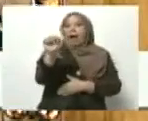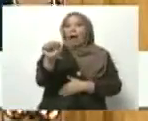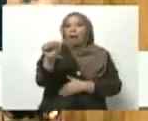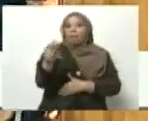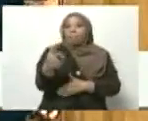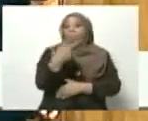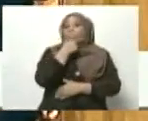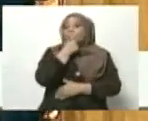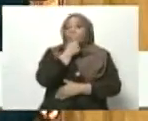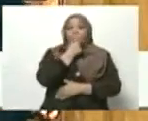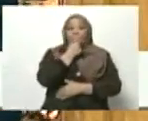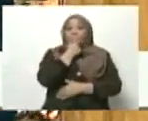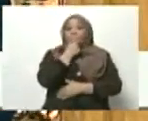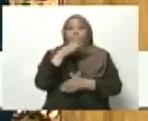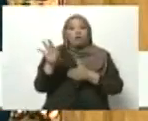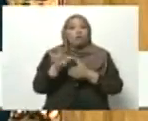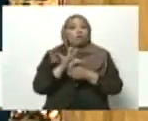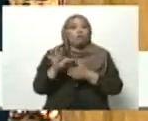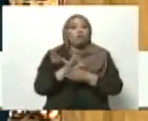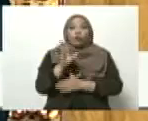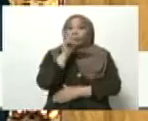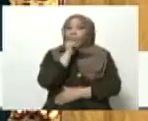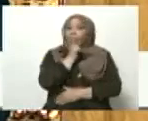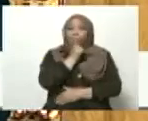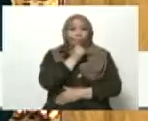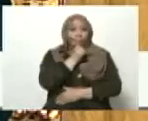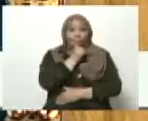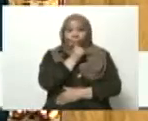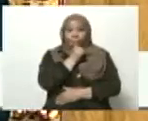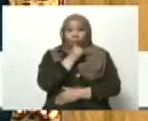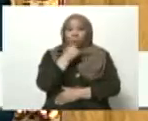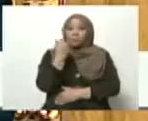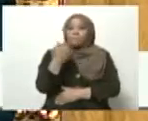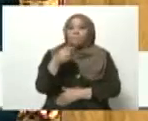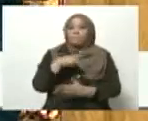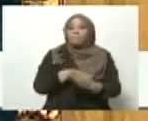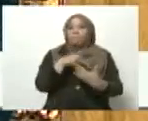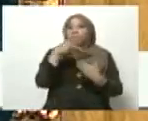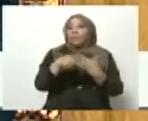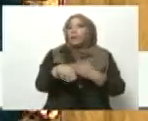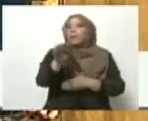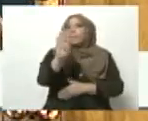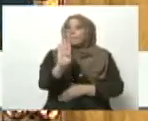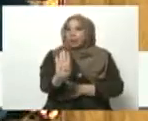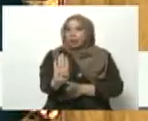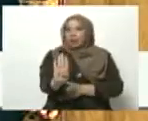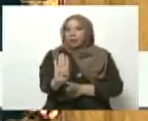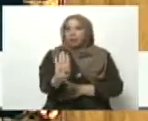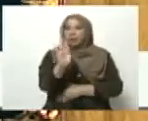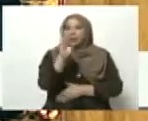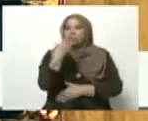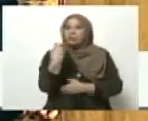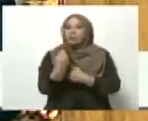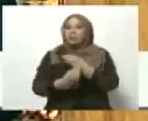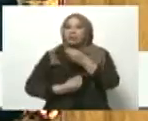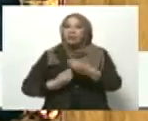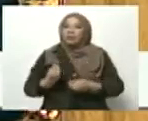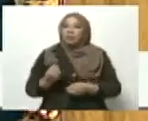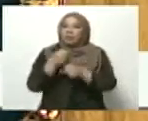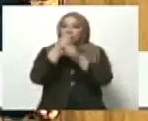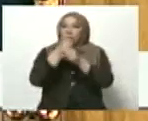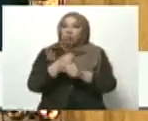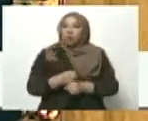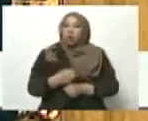las piedras, las bombas molotov, lo que uno vio. El plan B era mucho más grave. El plan B era que ellos esperaban